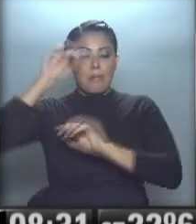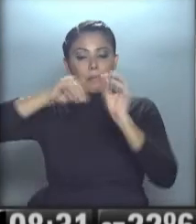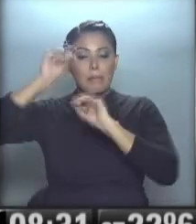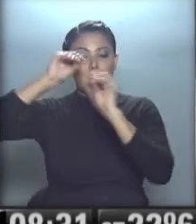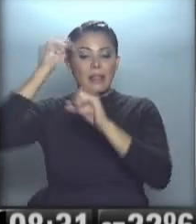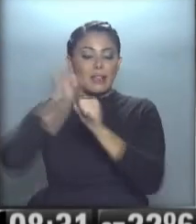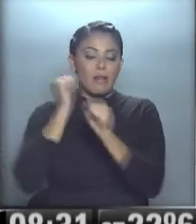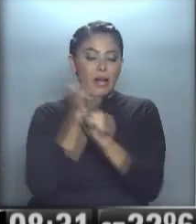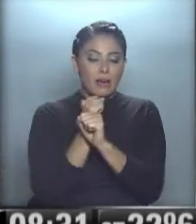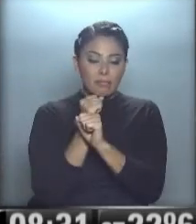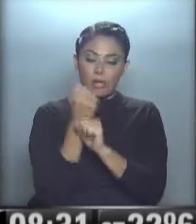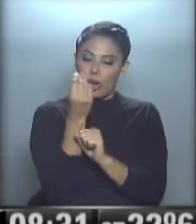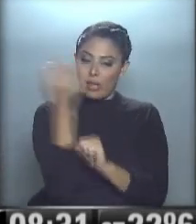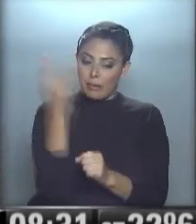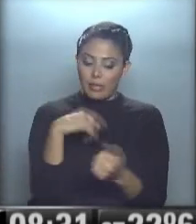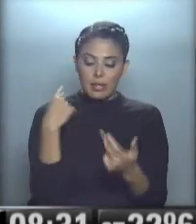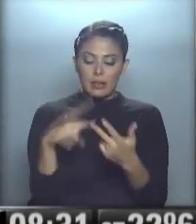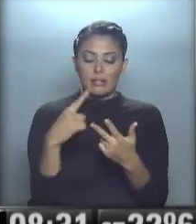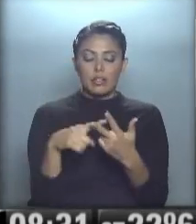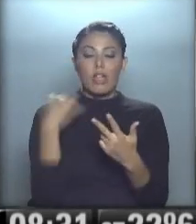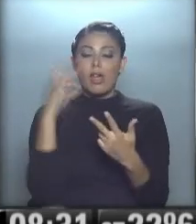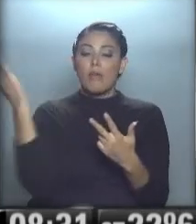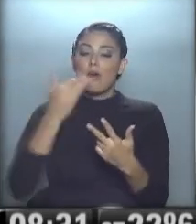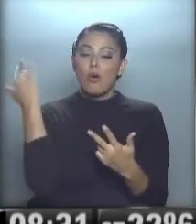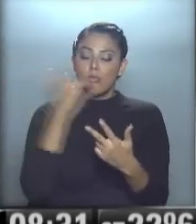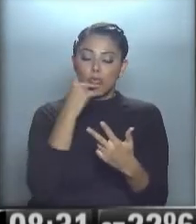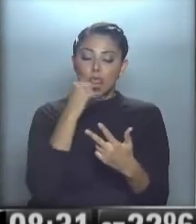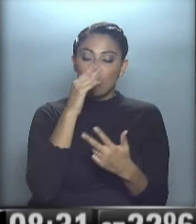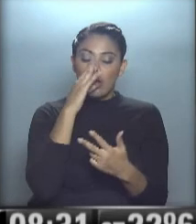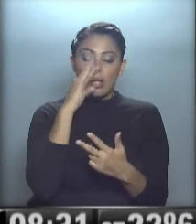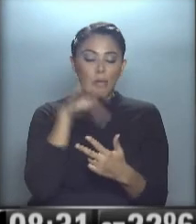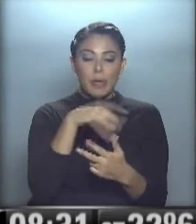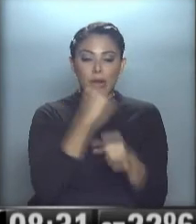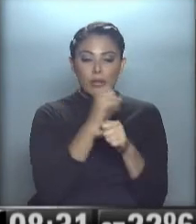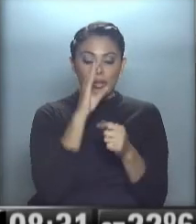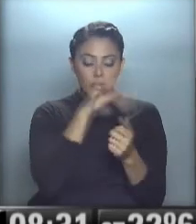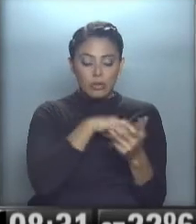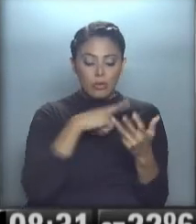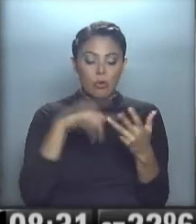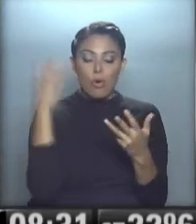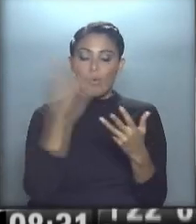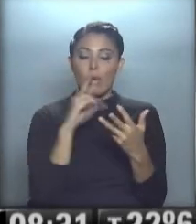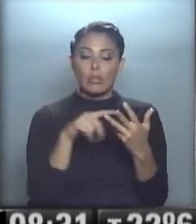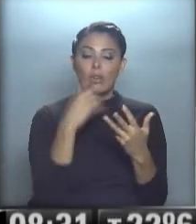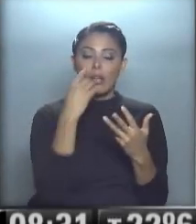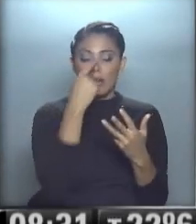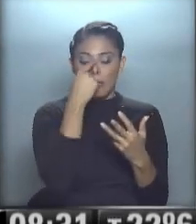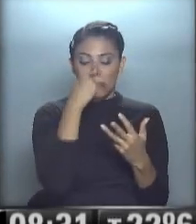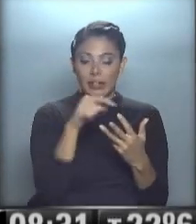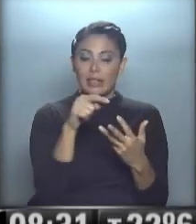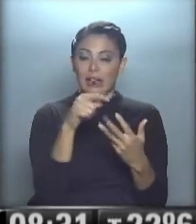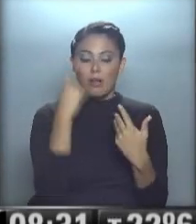niveles de empleo de buena calidad. Tercero, que tengamos reducción de la informalidad laboral. Cuarto, que tengamos definitivamente